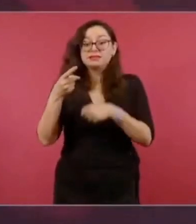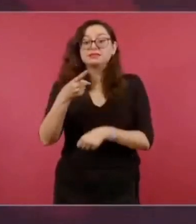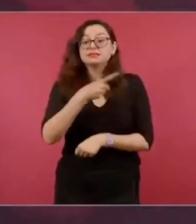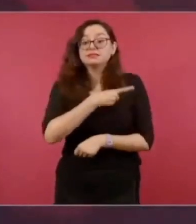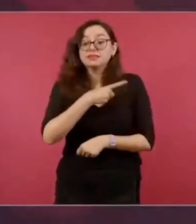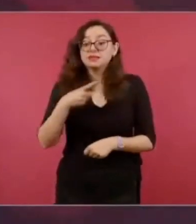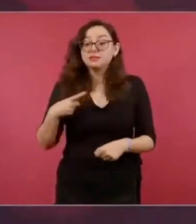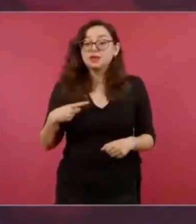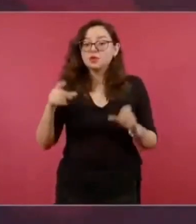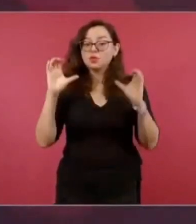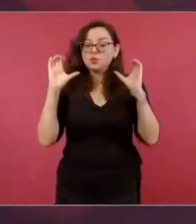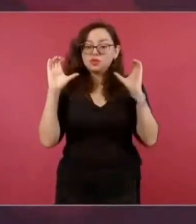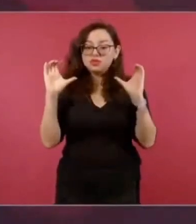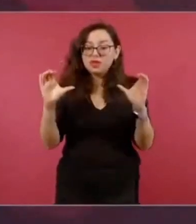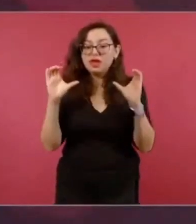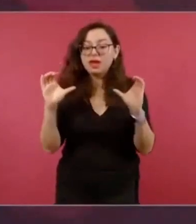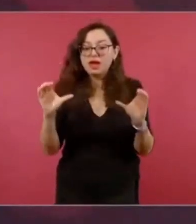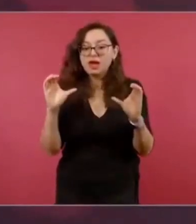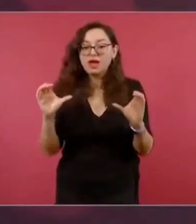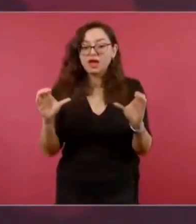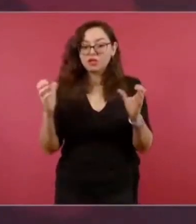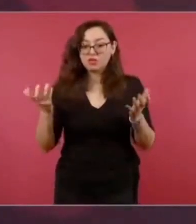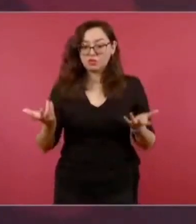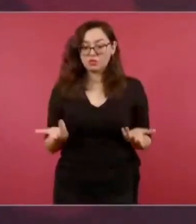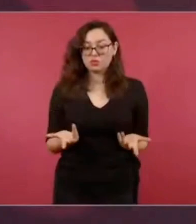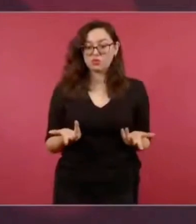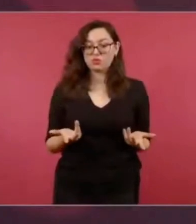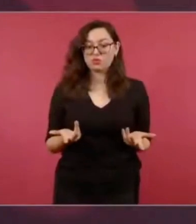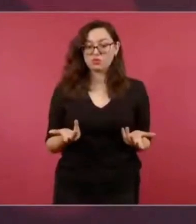porque ustedes no están